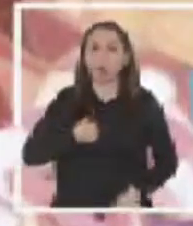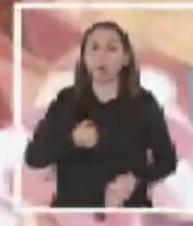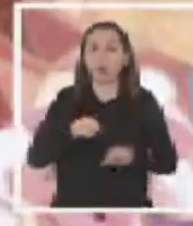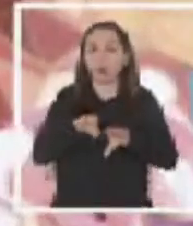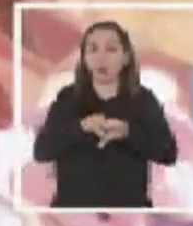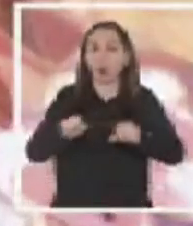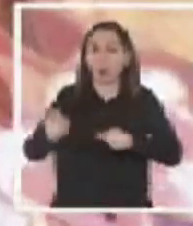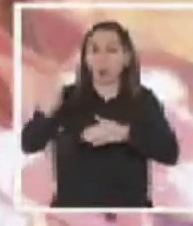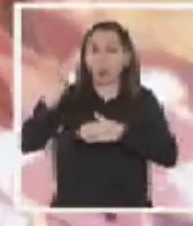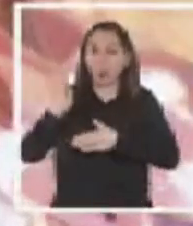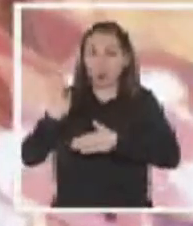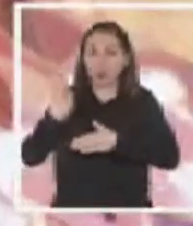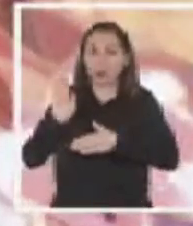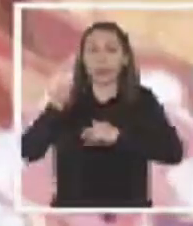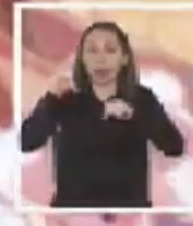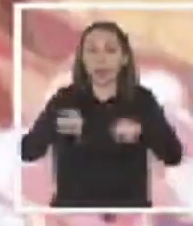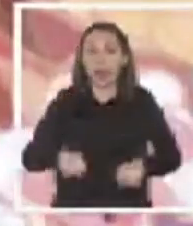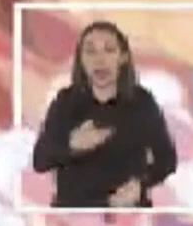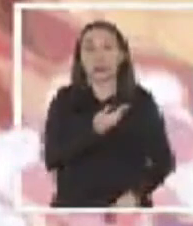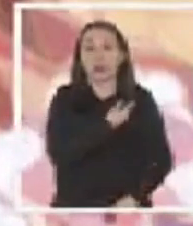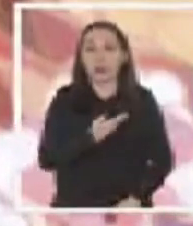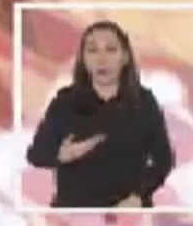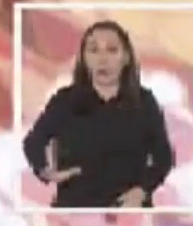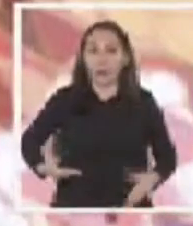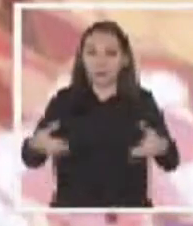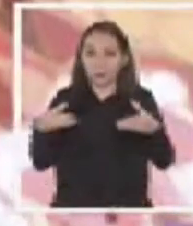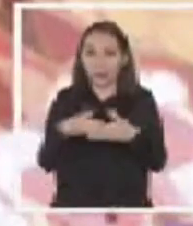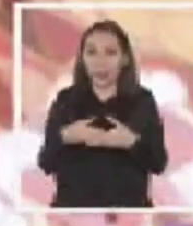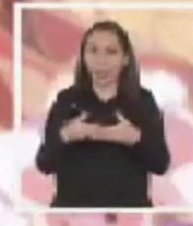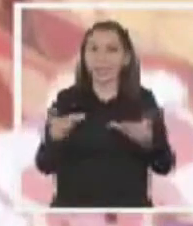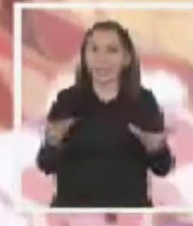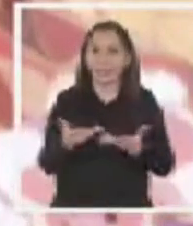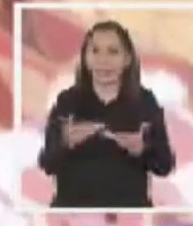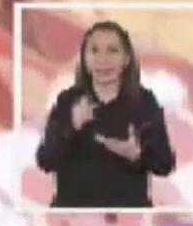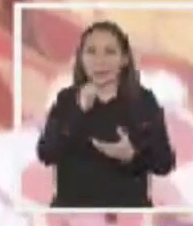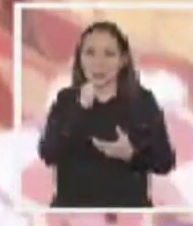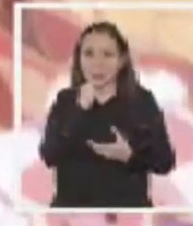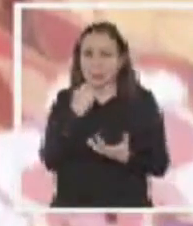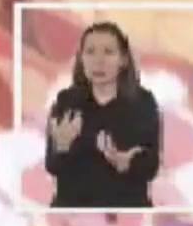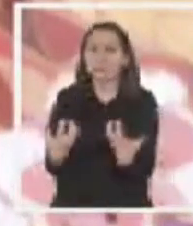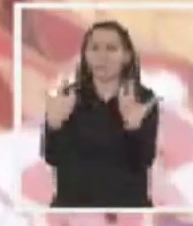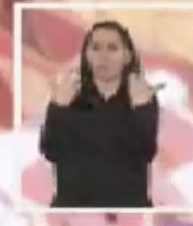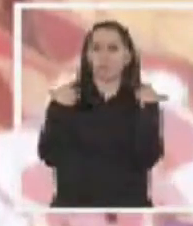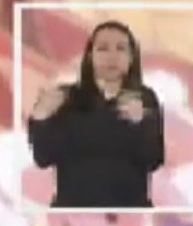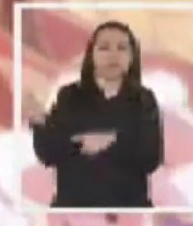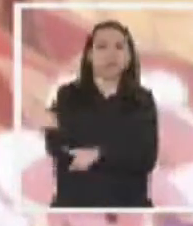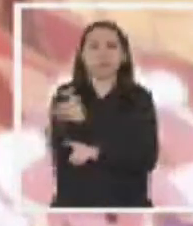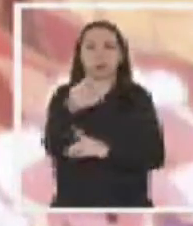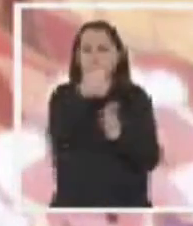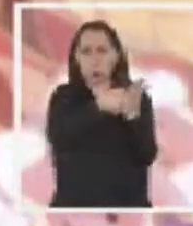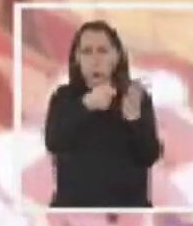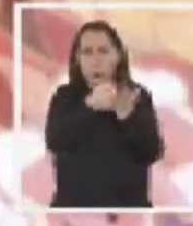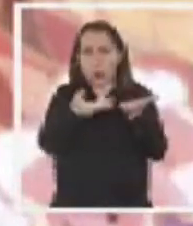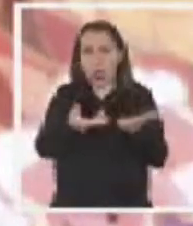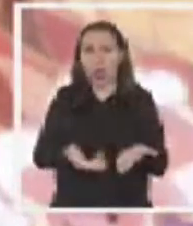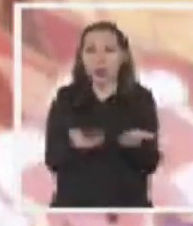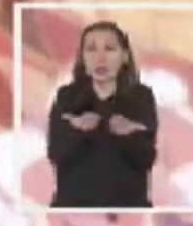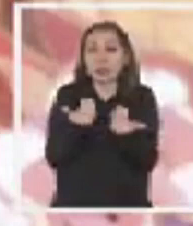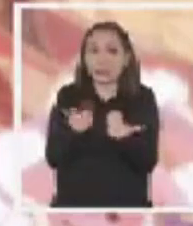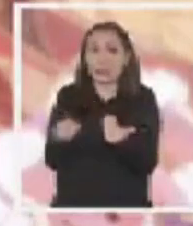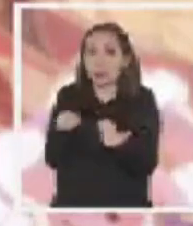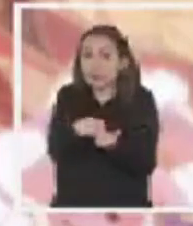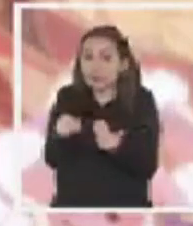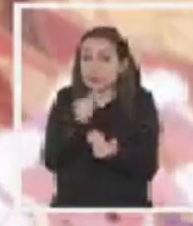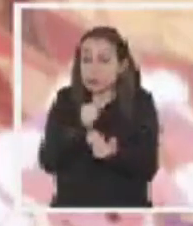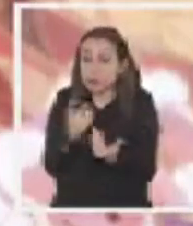lo comprometido Este es un gobierno que se trata de tomar las banderas del presente de hacernos cargo de las necesidades